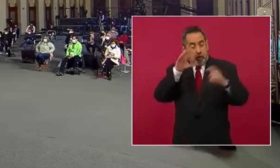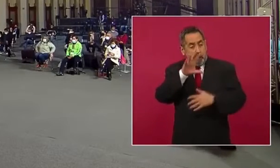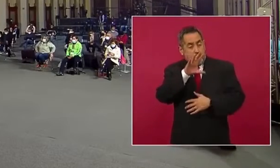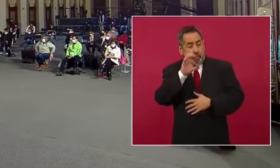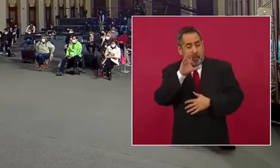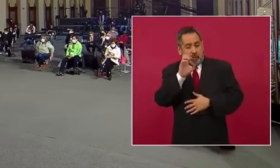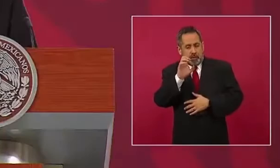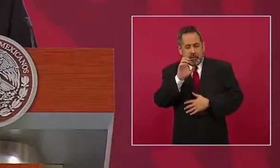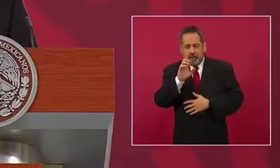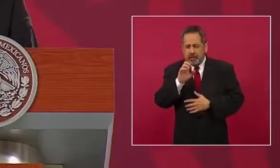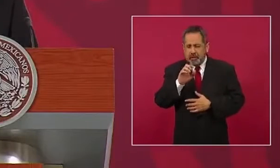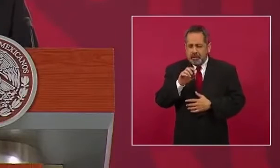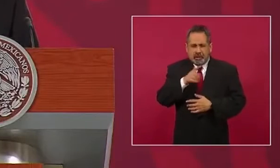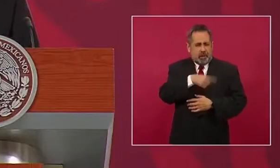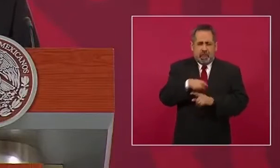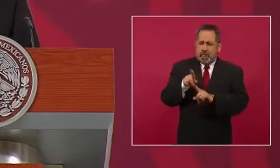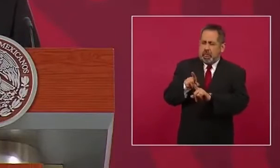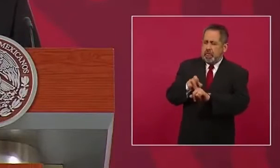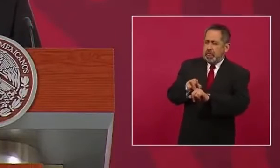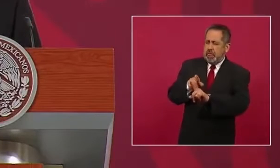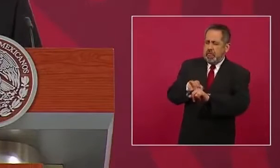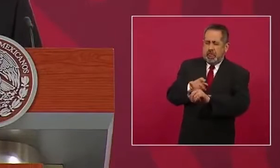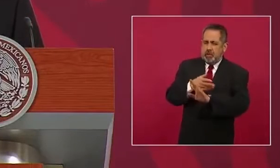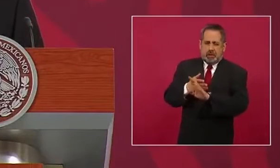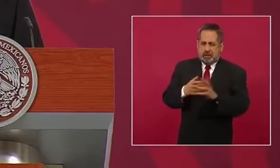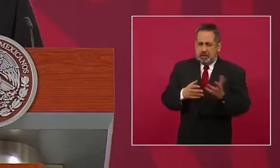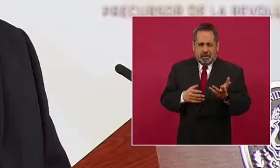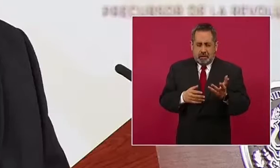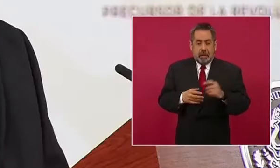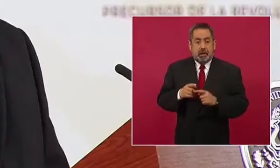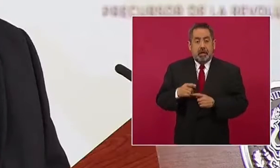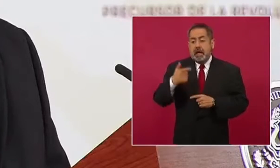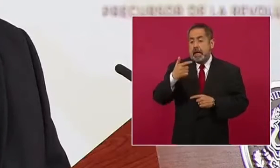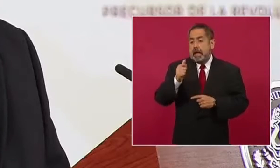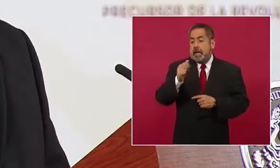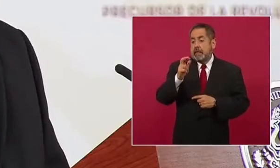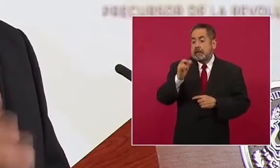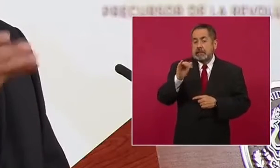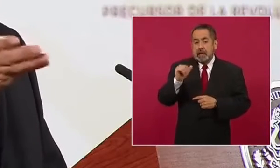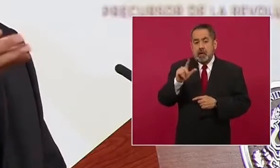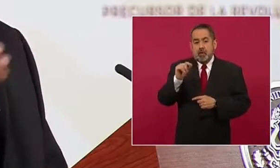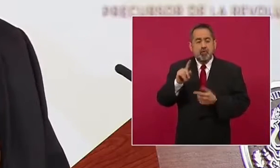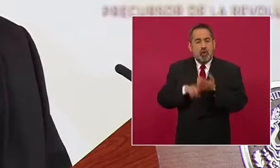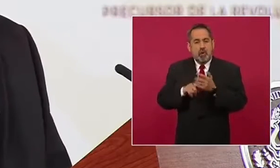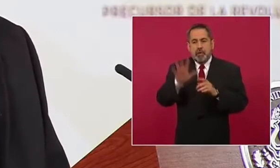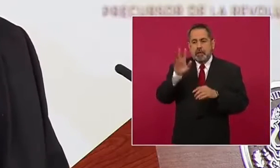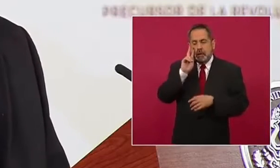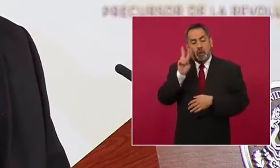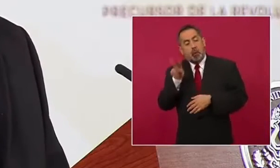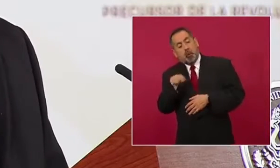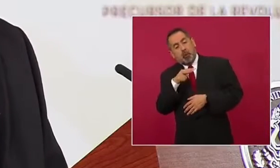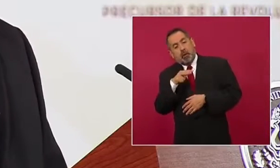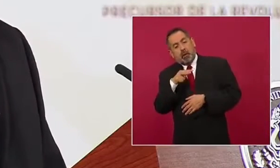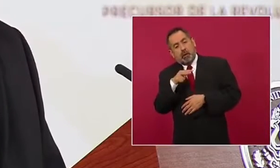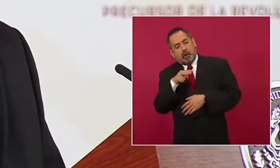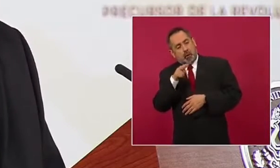una gracia, en donde él, García Luna, la está viendo